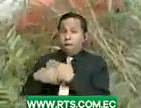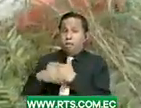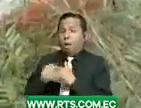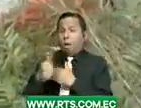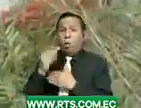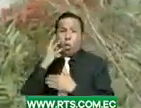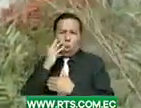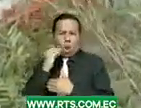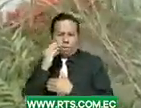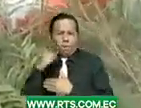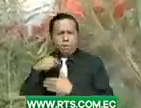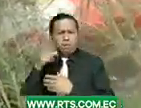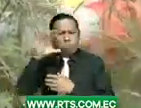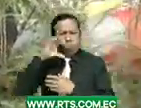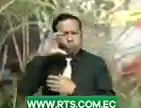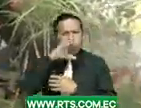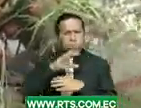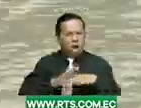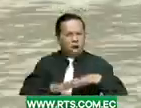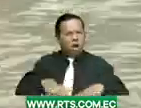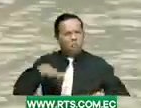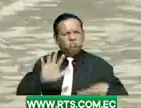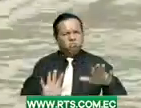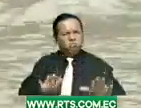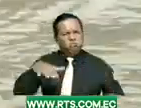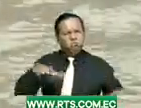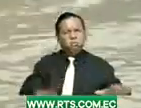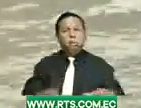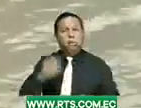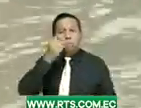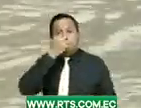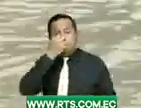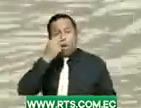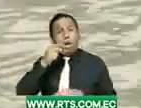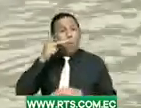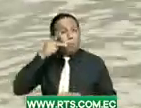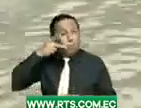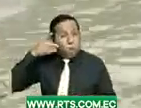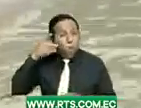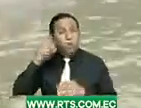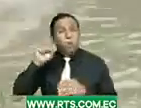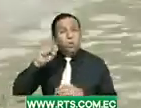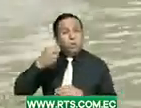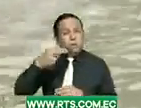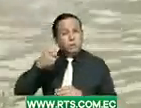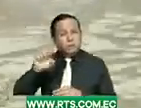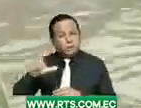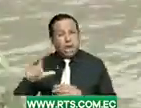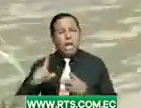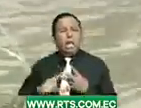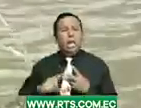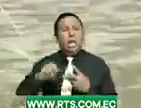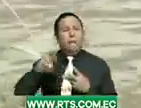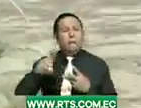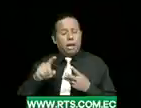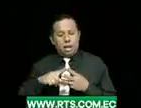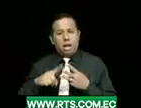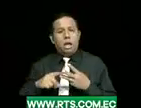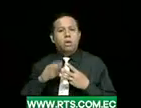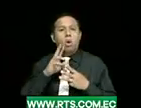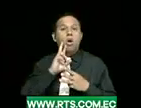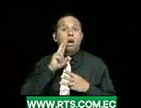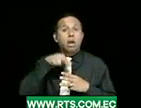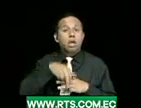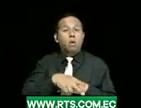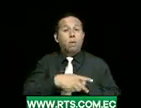rescate en aguas rápidas de los cuerpos de bomberos de Puyo, Shell y Mera, que lo harán en la cuenca media del Pastaza. Se espera del mismo